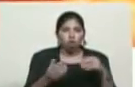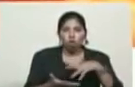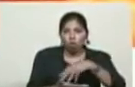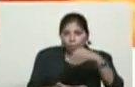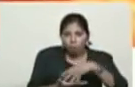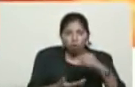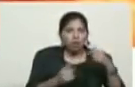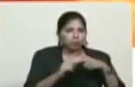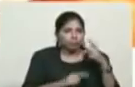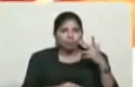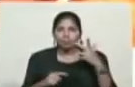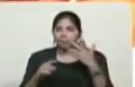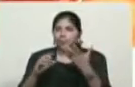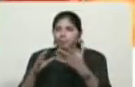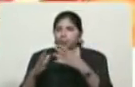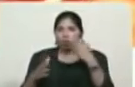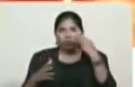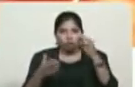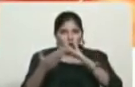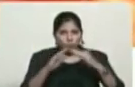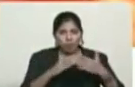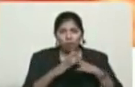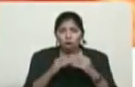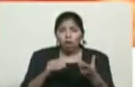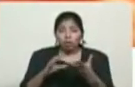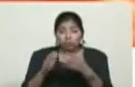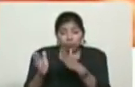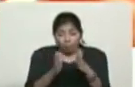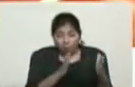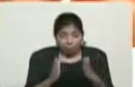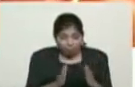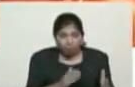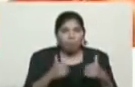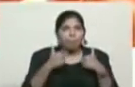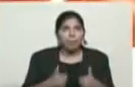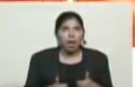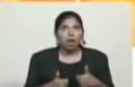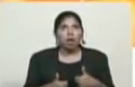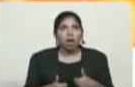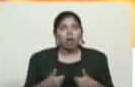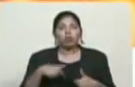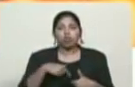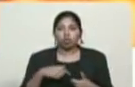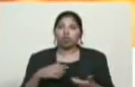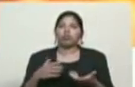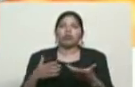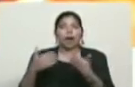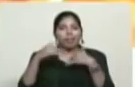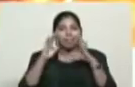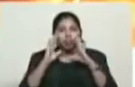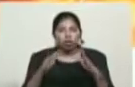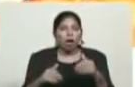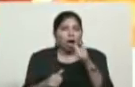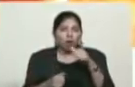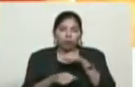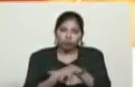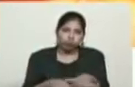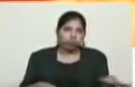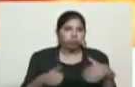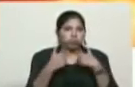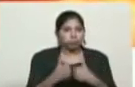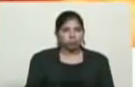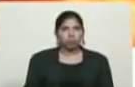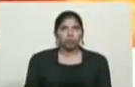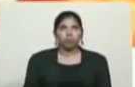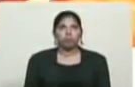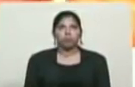consejos comunales organizándose de forma integrada organizada atendiendo y recibiendo el servicio a través